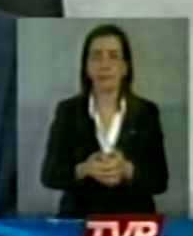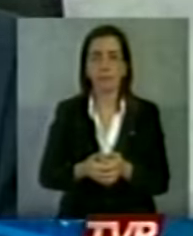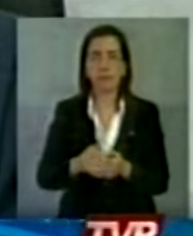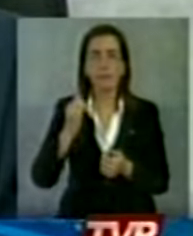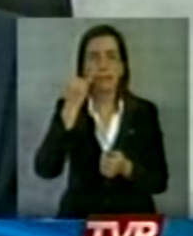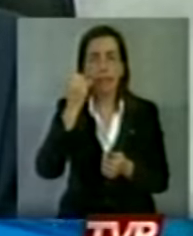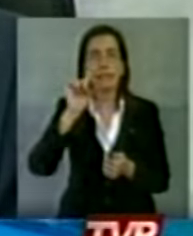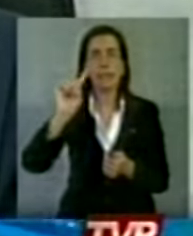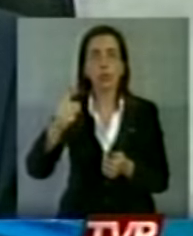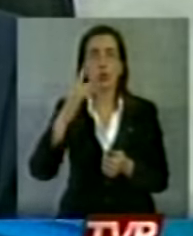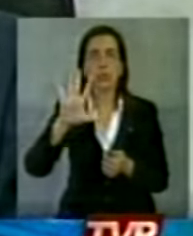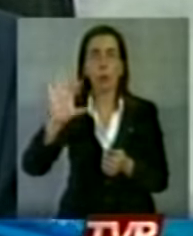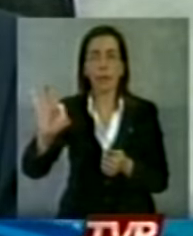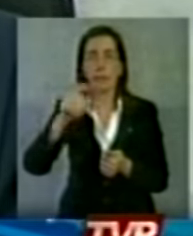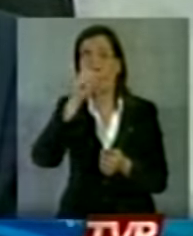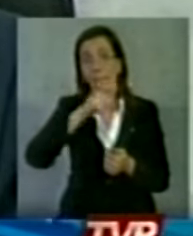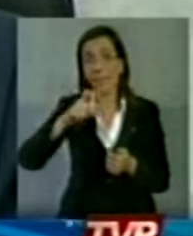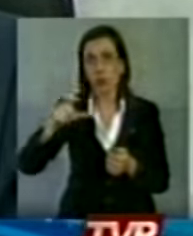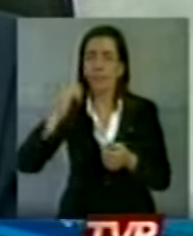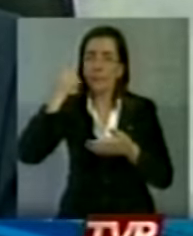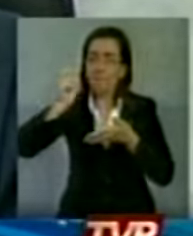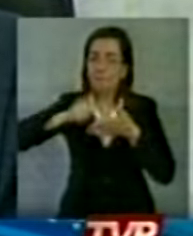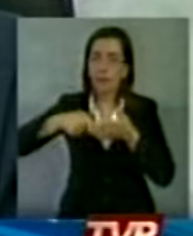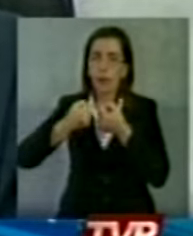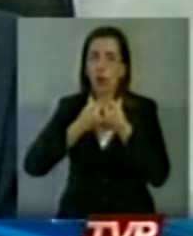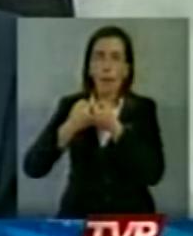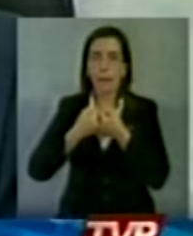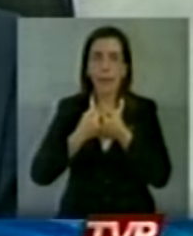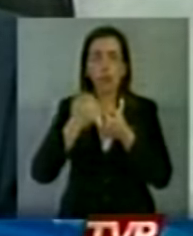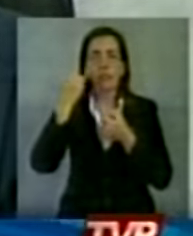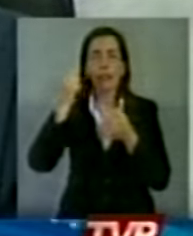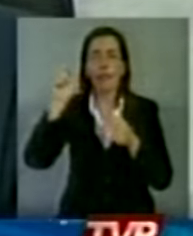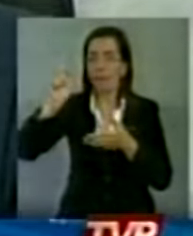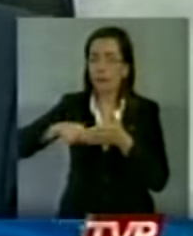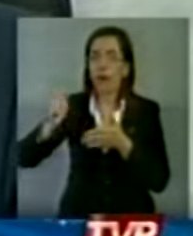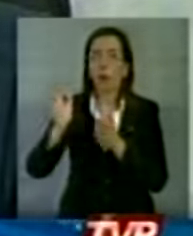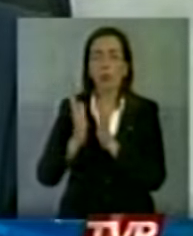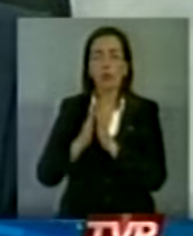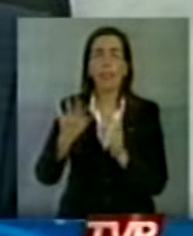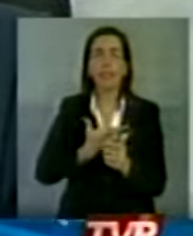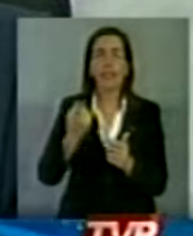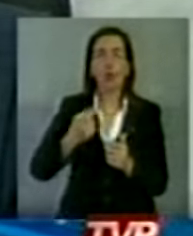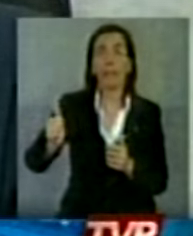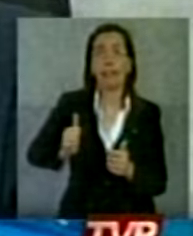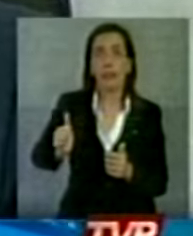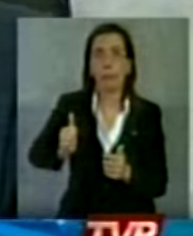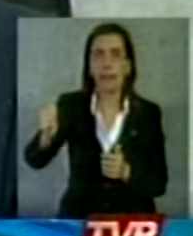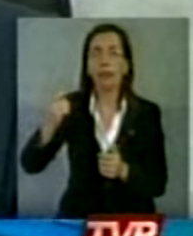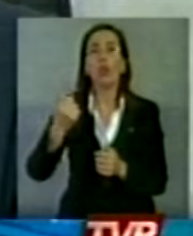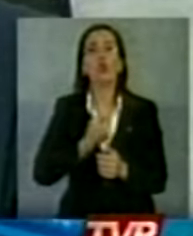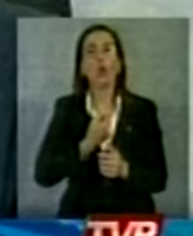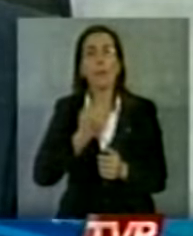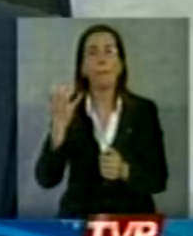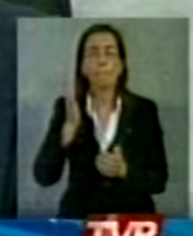con 150 hombres. Esto se firmó con el director nacional de esa fuerza y el lugar a implementarse es